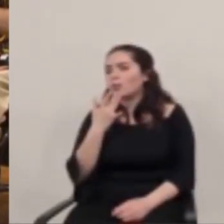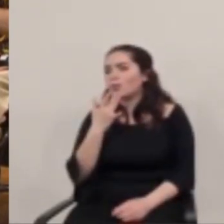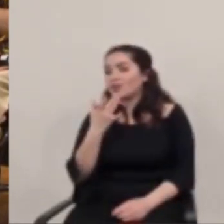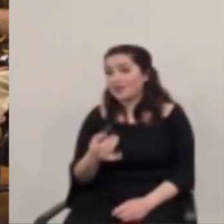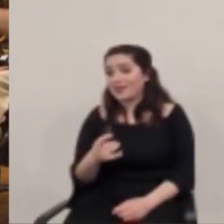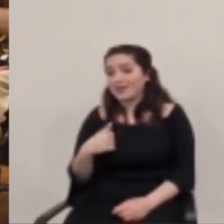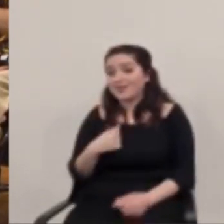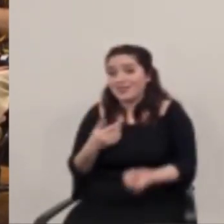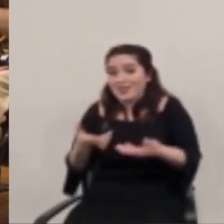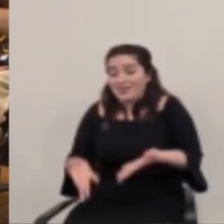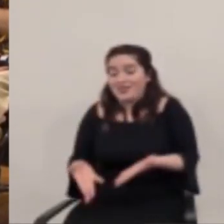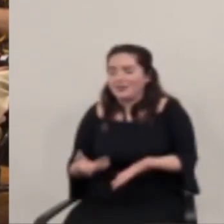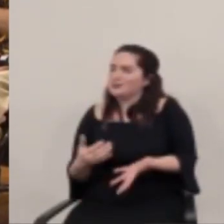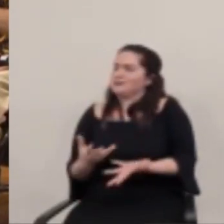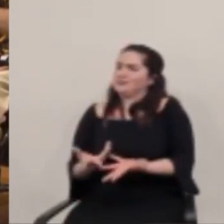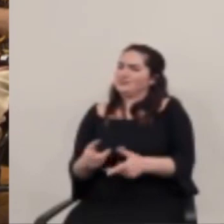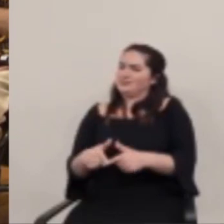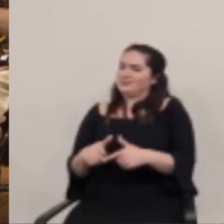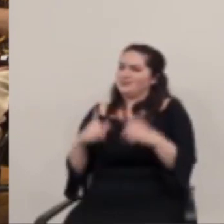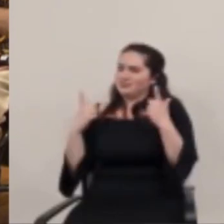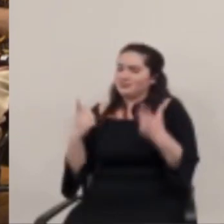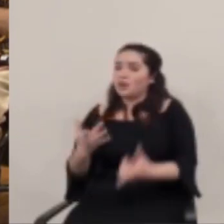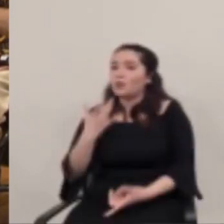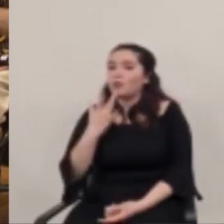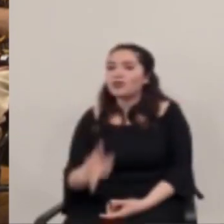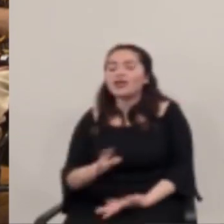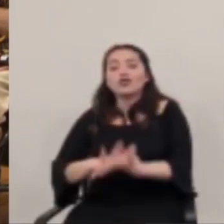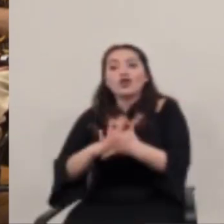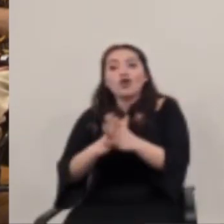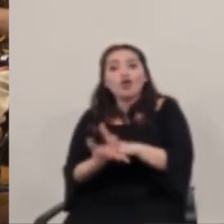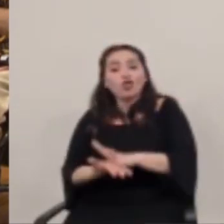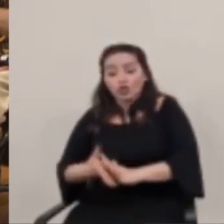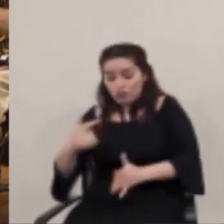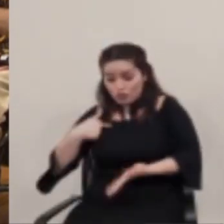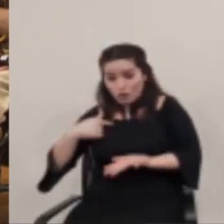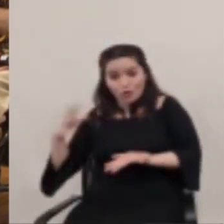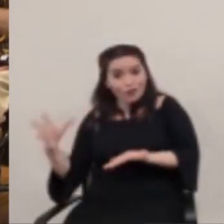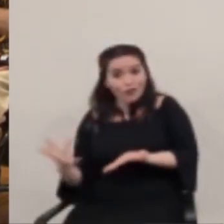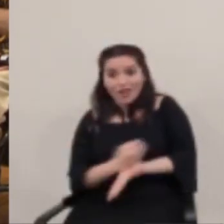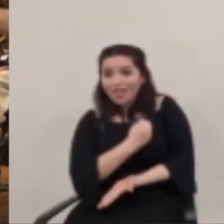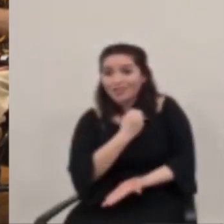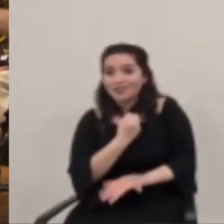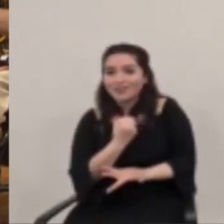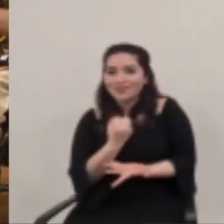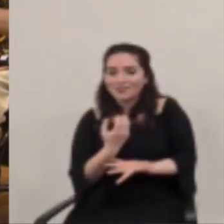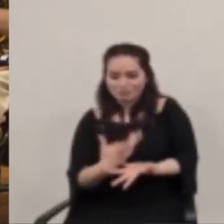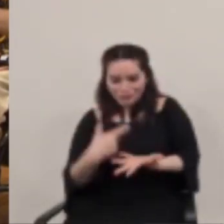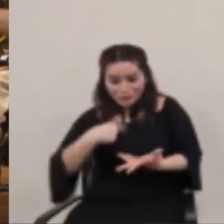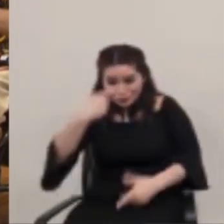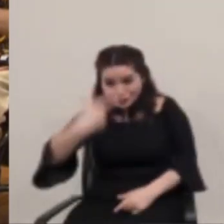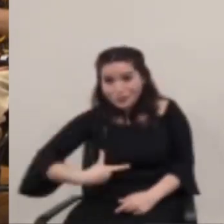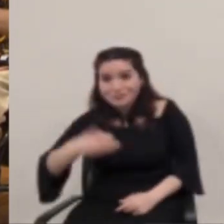y hasta ahí yo digo, chuta, sí. Dice, porque todo lo que he logrado, lo he logrado gracias a que soy